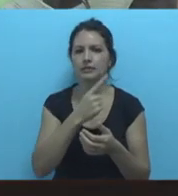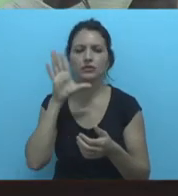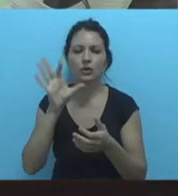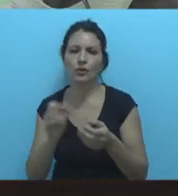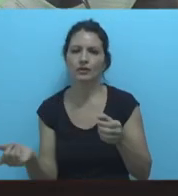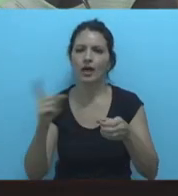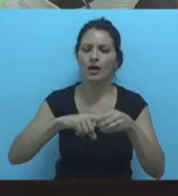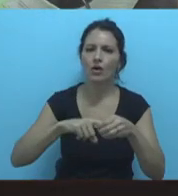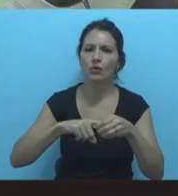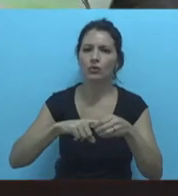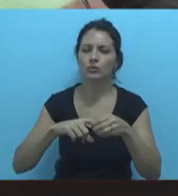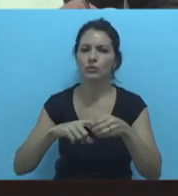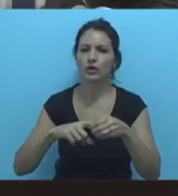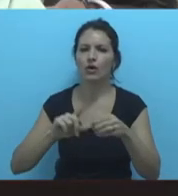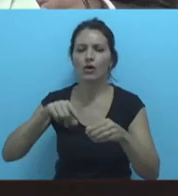el expediente